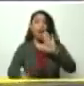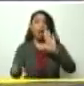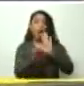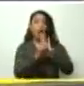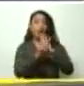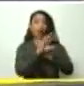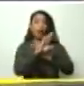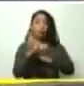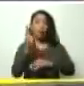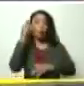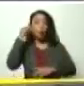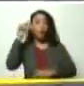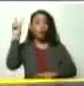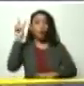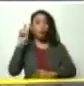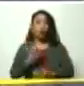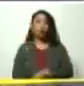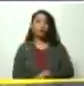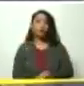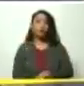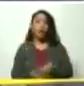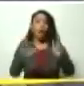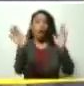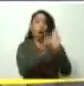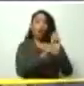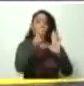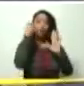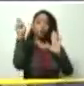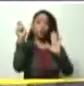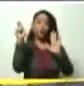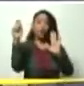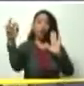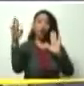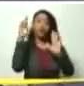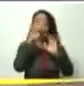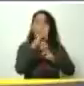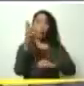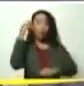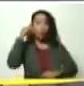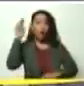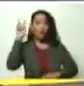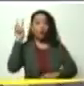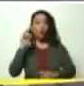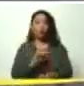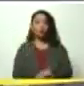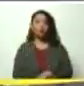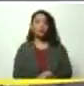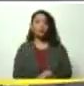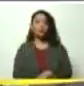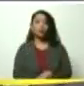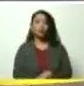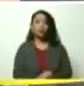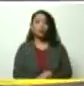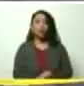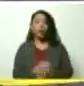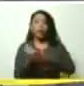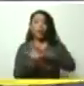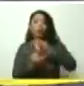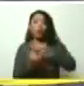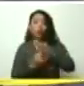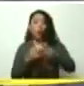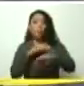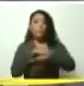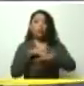la República Bolivariana de Venezuela en la constitución de la República Bolivariana de Venezuela y los órganos rectores serán los